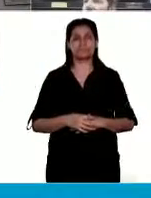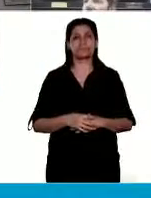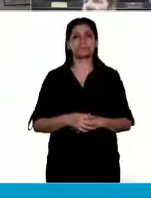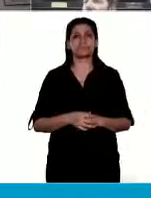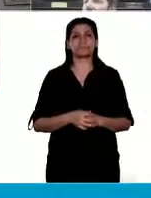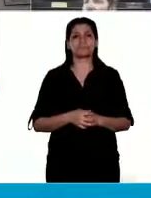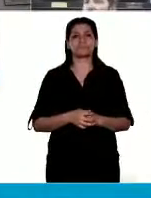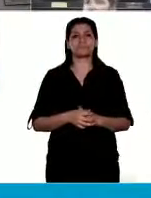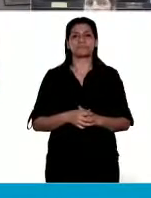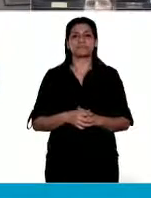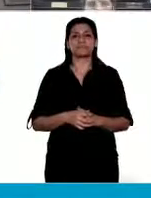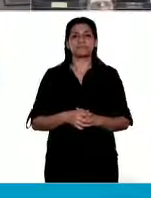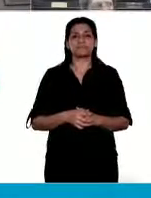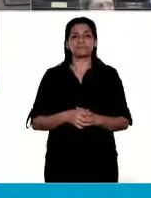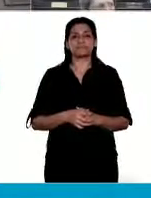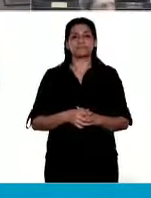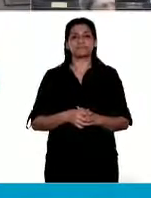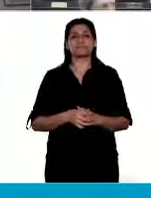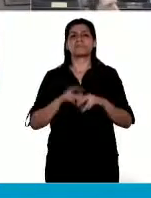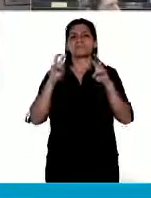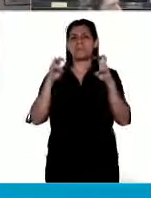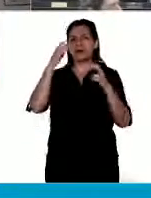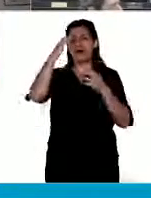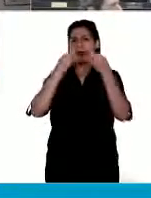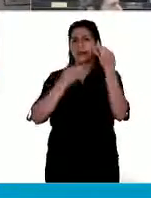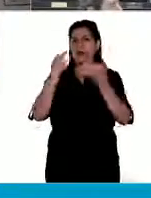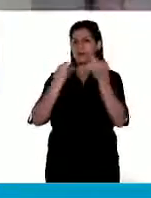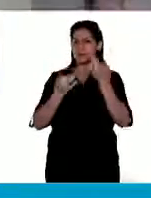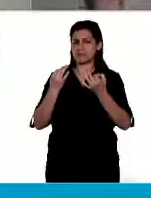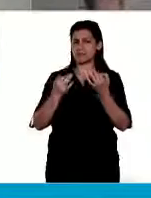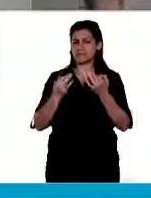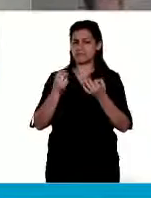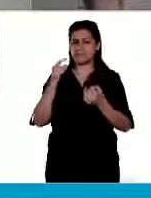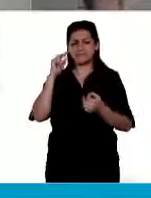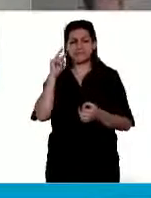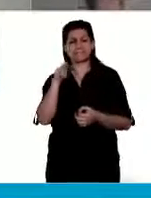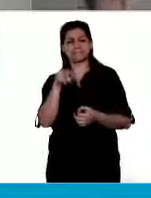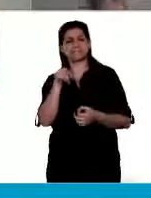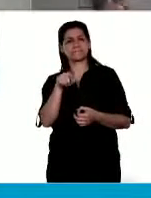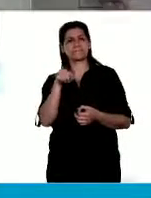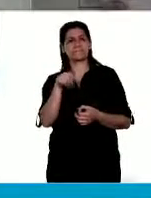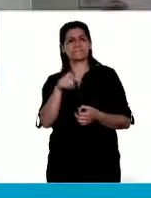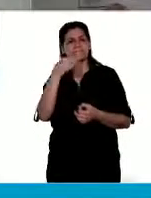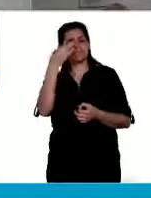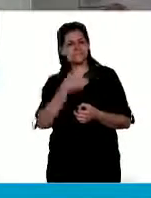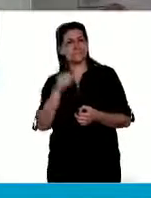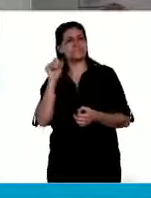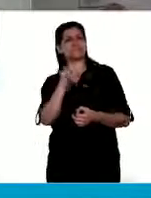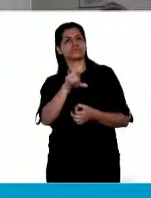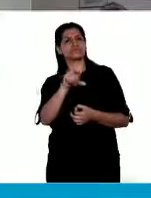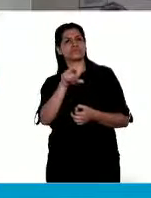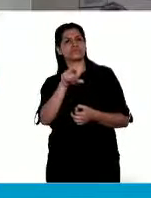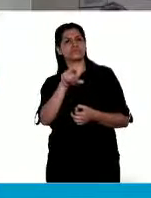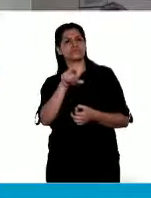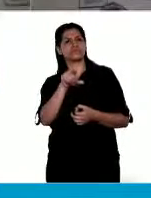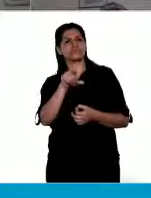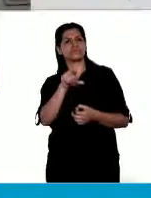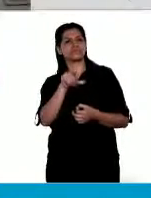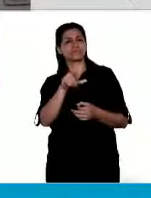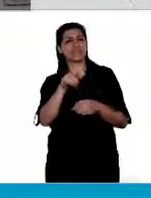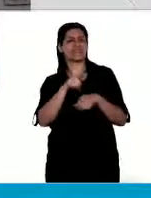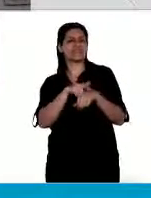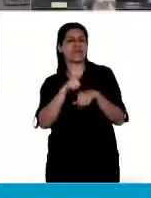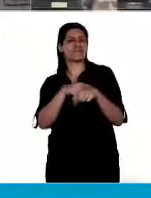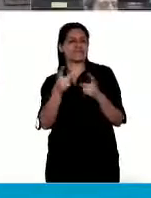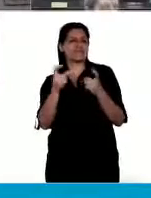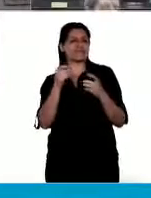Sin dudas, habría que hacer un análisis, y para hacer un análisis más preciso de esto habría que dejar pasar un poco más de tiempo,